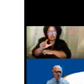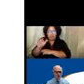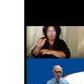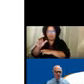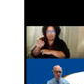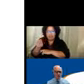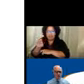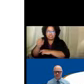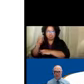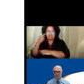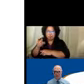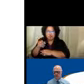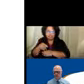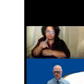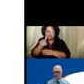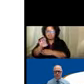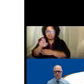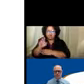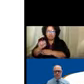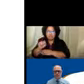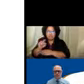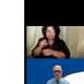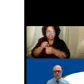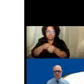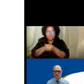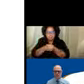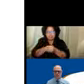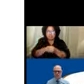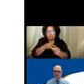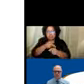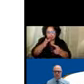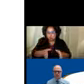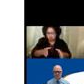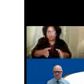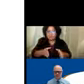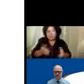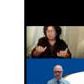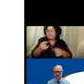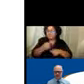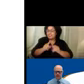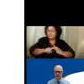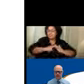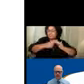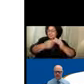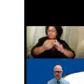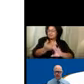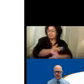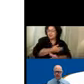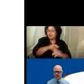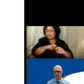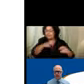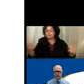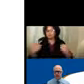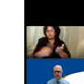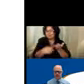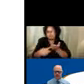Alianza Nacional de Profesionales de Soporte Directo. Y él va a empezar con una presentación excelente el